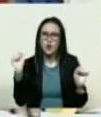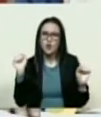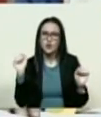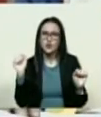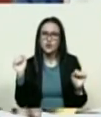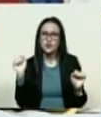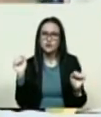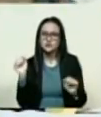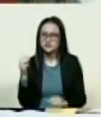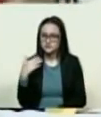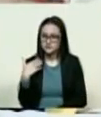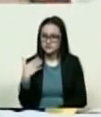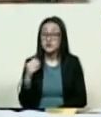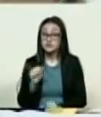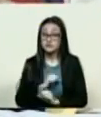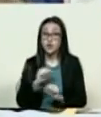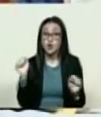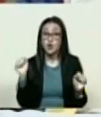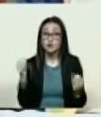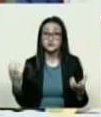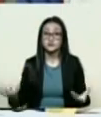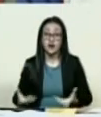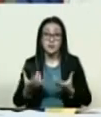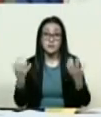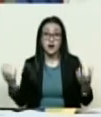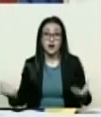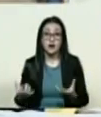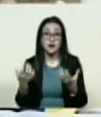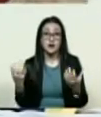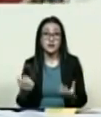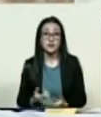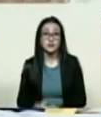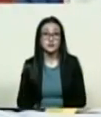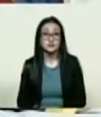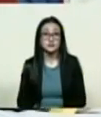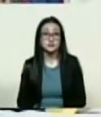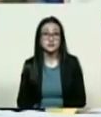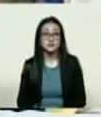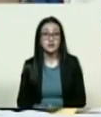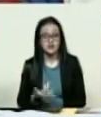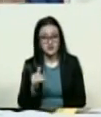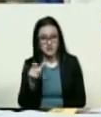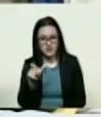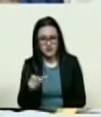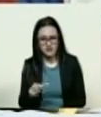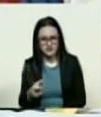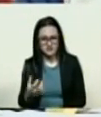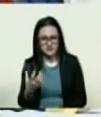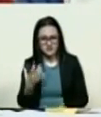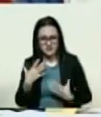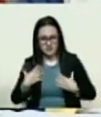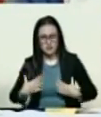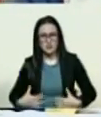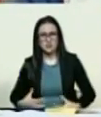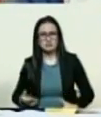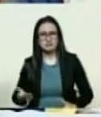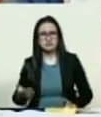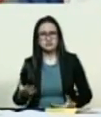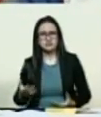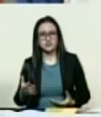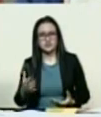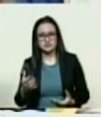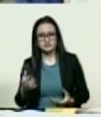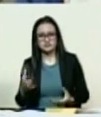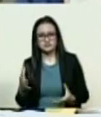en un sitio y les explotó la cosa y se quemaron. Estaban allí los cuerpos desfigurados, no sé qué, sin tocarlos,